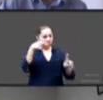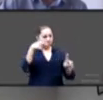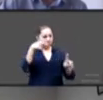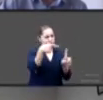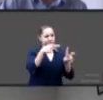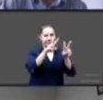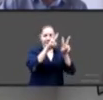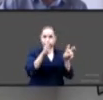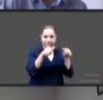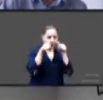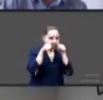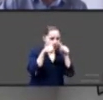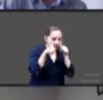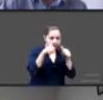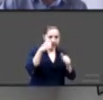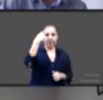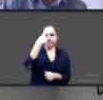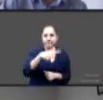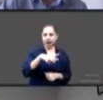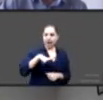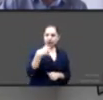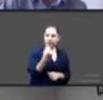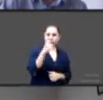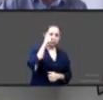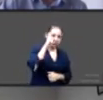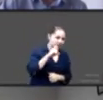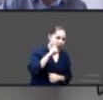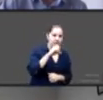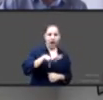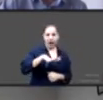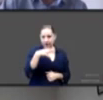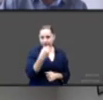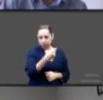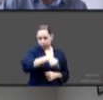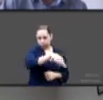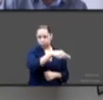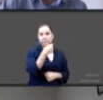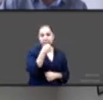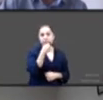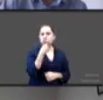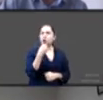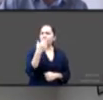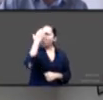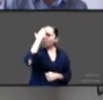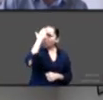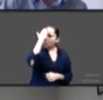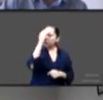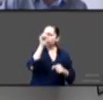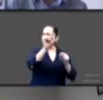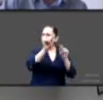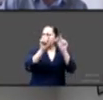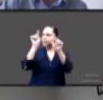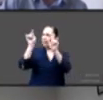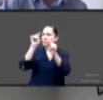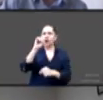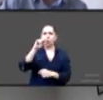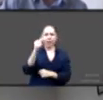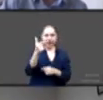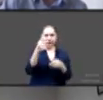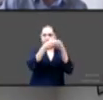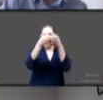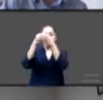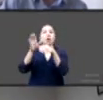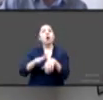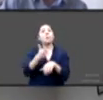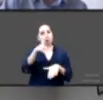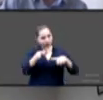infantil conocen a estas ONGs porque a través de estas ONGs llegan ciertas denuncias a los países. Y no me voy a detener